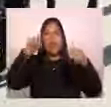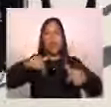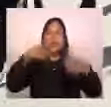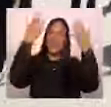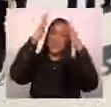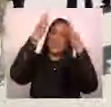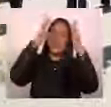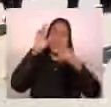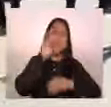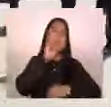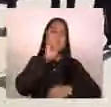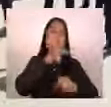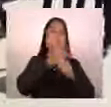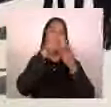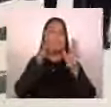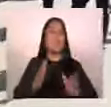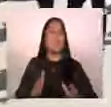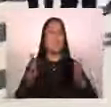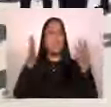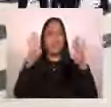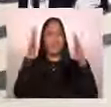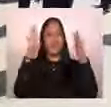la juventud guatemalteca!